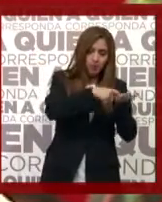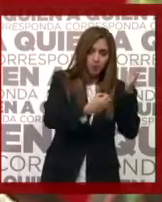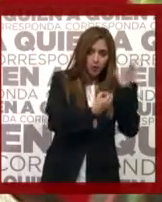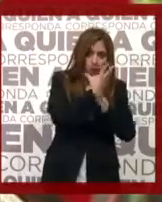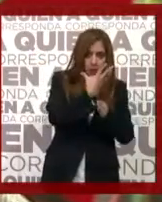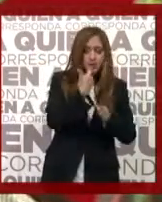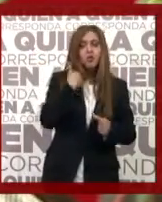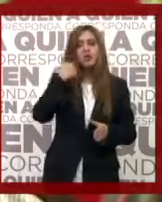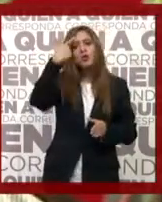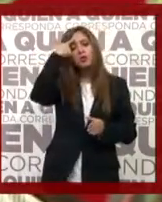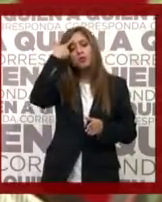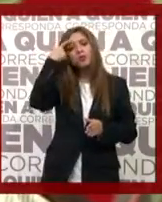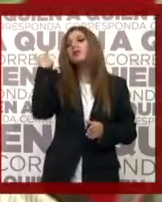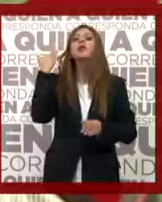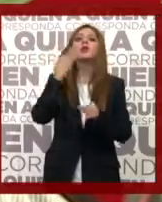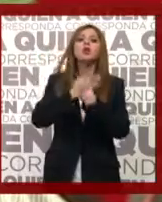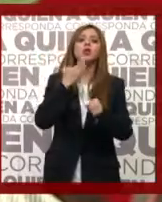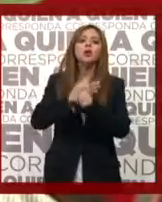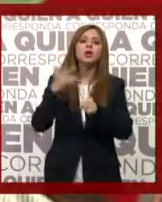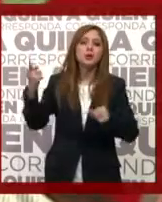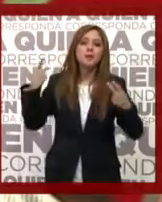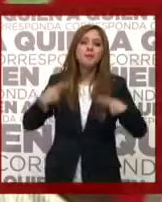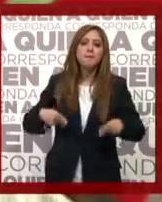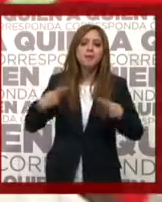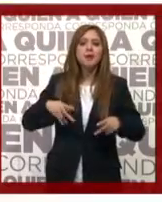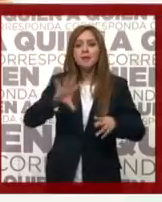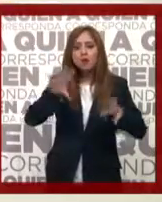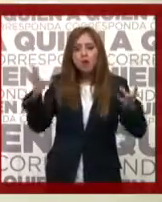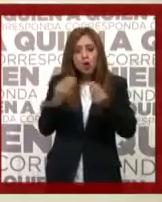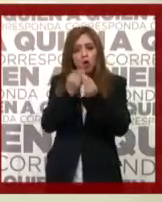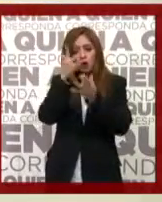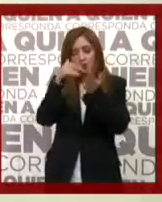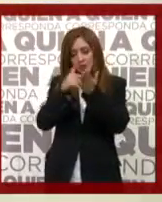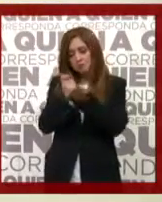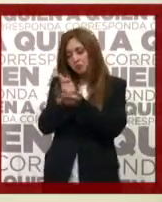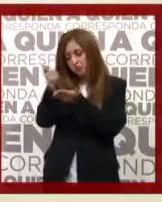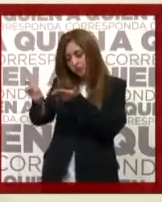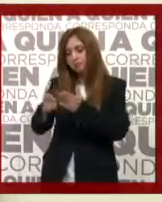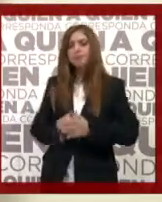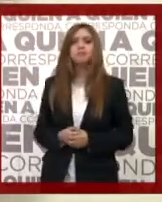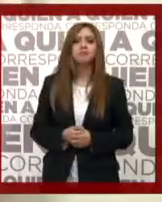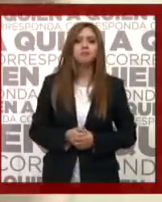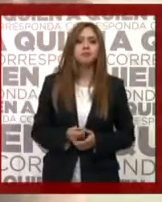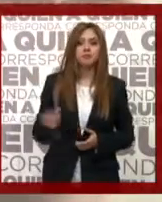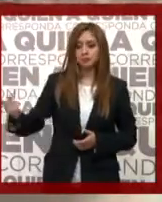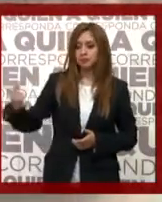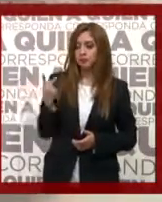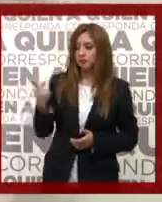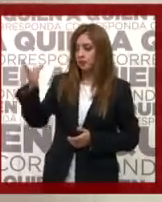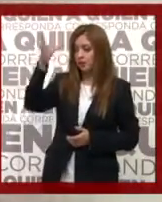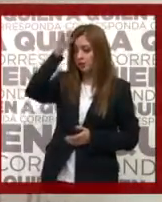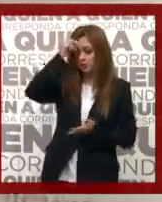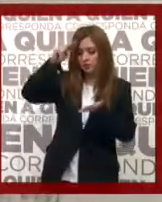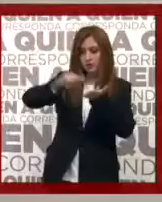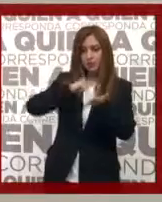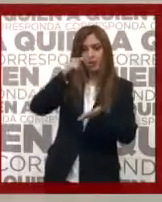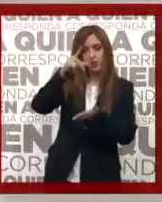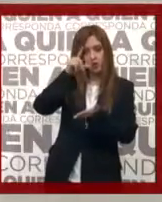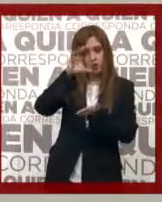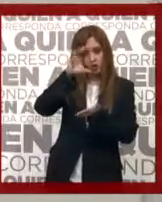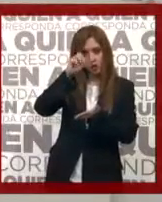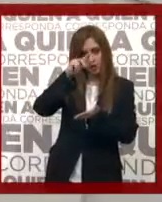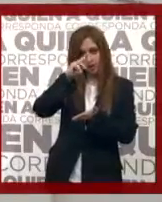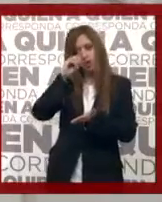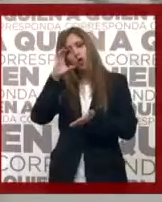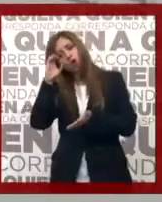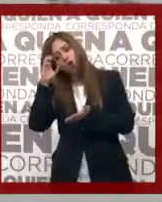mi vehículo y le entrego a esta persona 38 mil pesos en efectivo. Afirma que realizaron un contrato de compra-venta del vehículo, pero